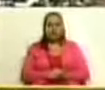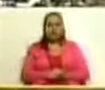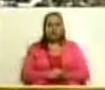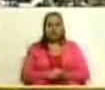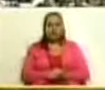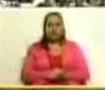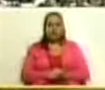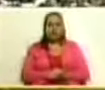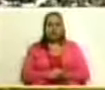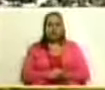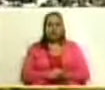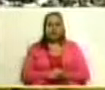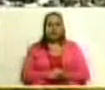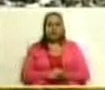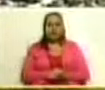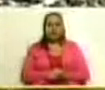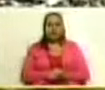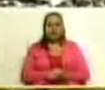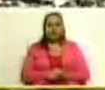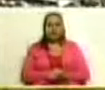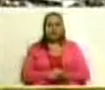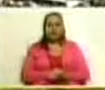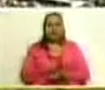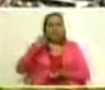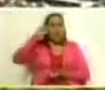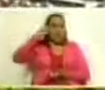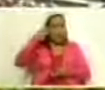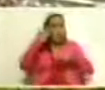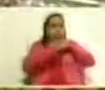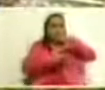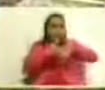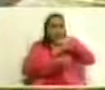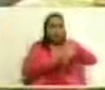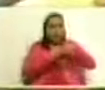y pasamos de la rebelión,